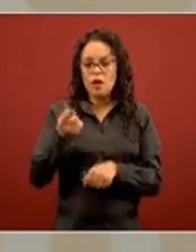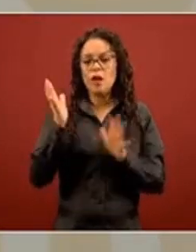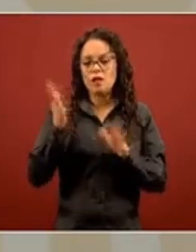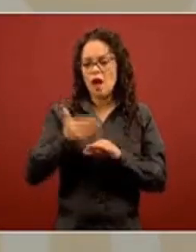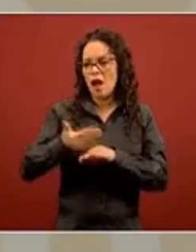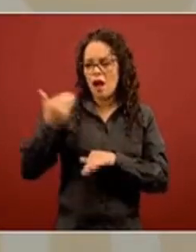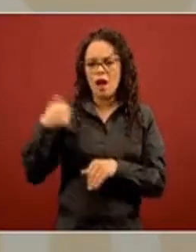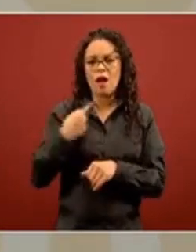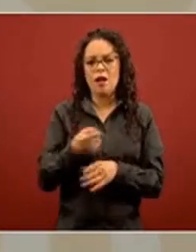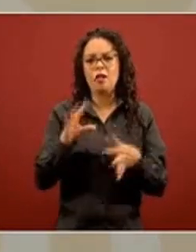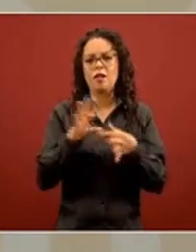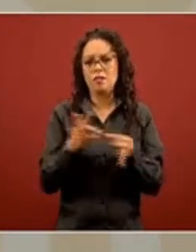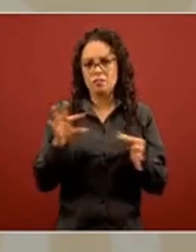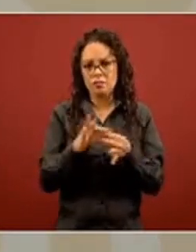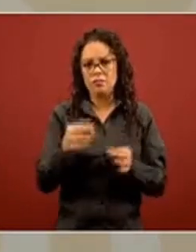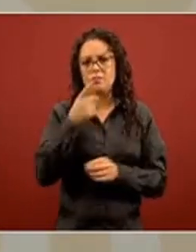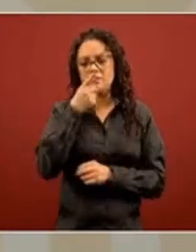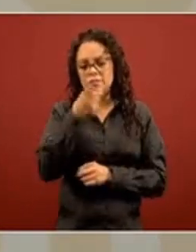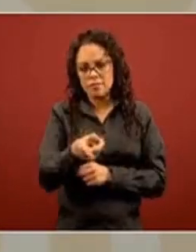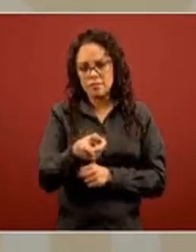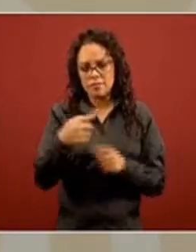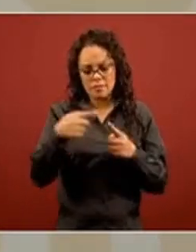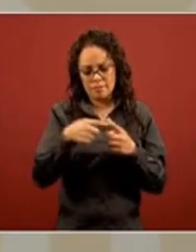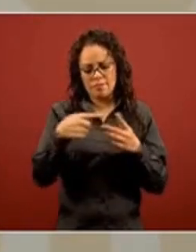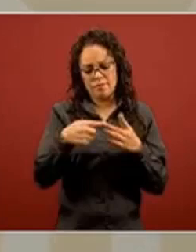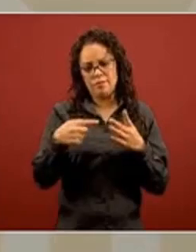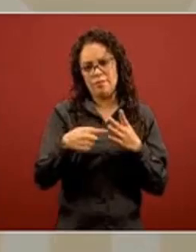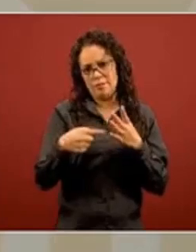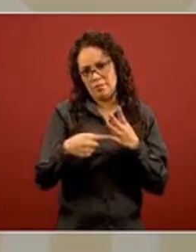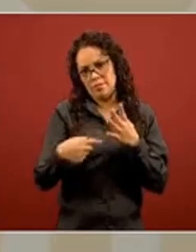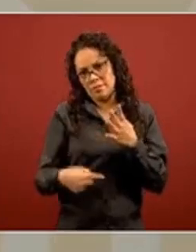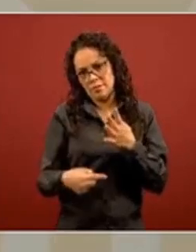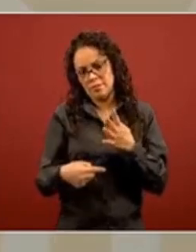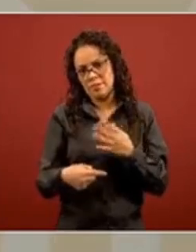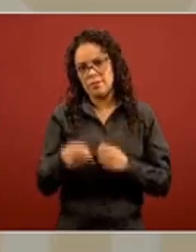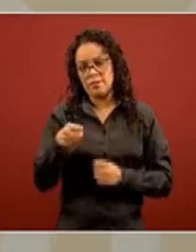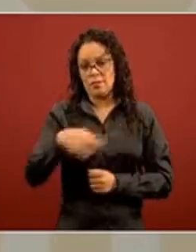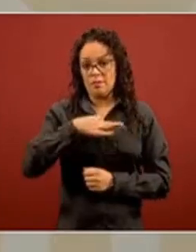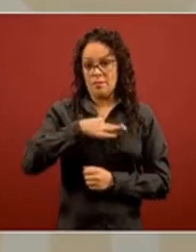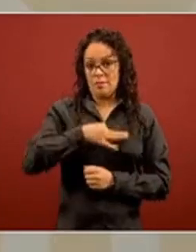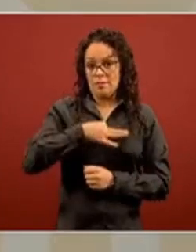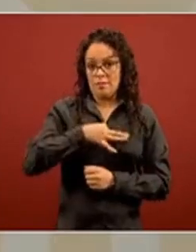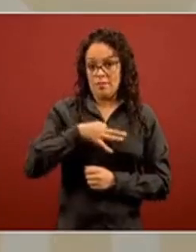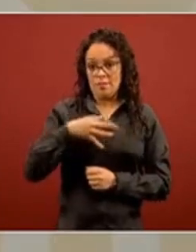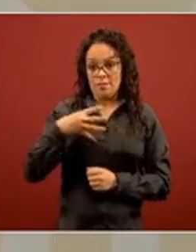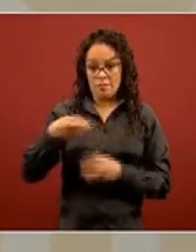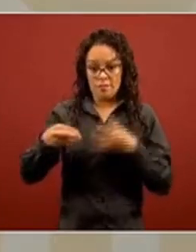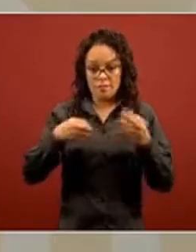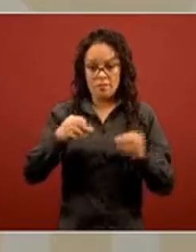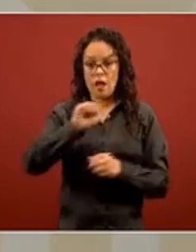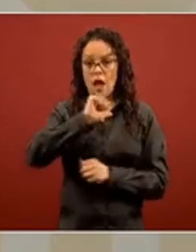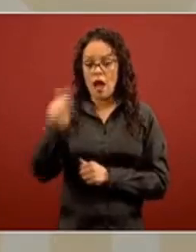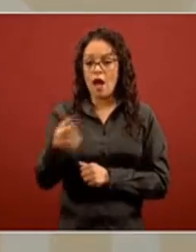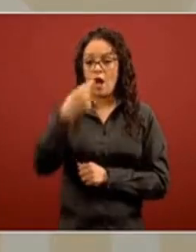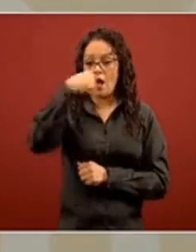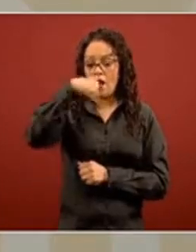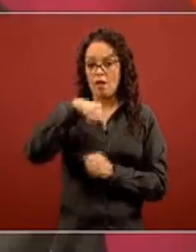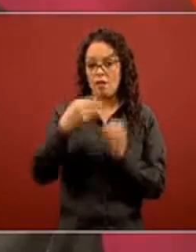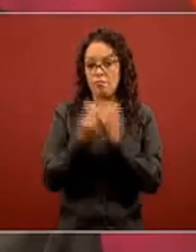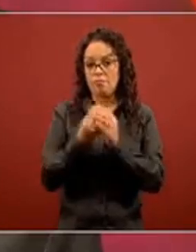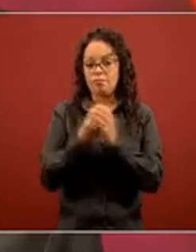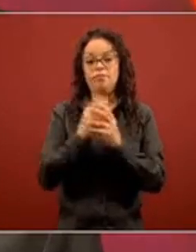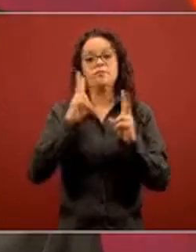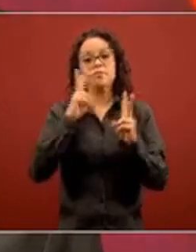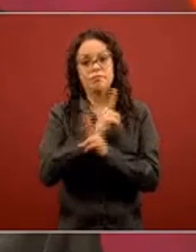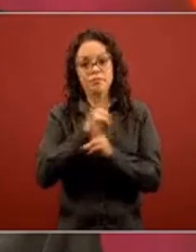comentado, tienen que ver, entre otras, con el hecho de que los virus respiratorios, o al menos este, pero muchos otros, se transmiten